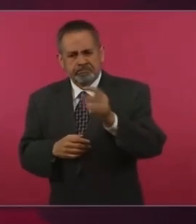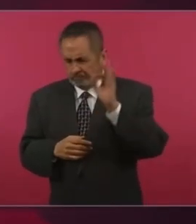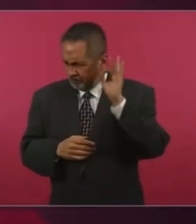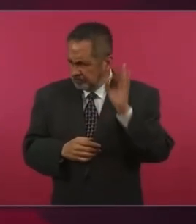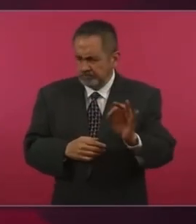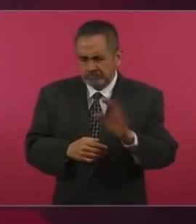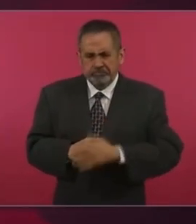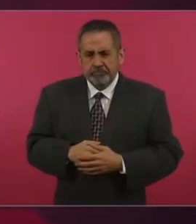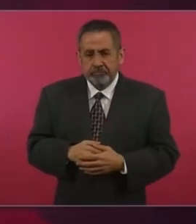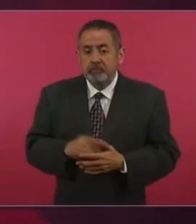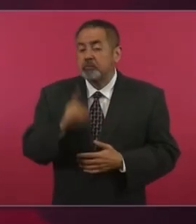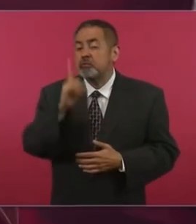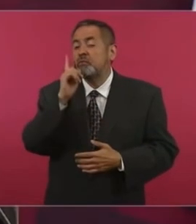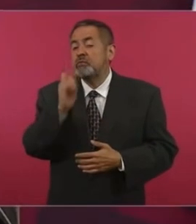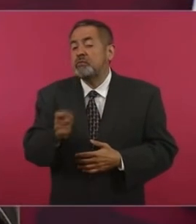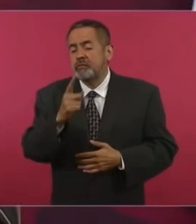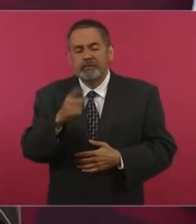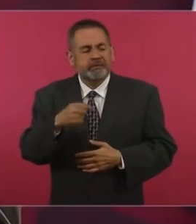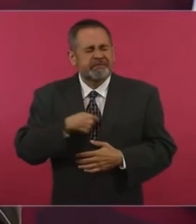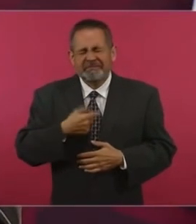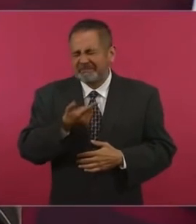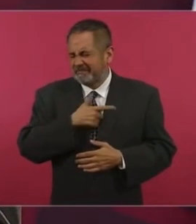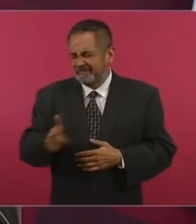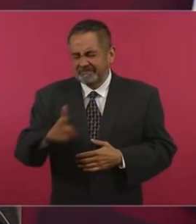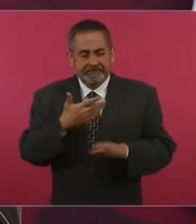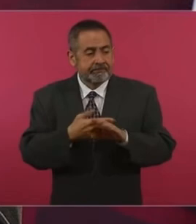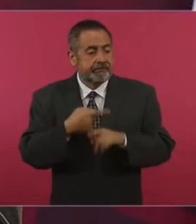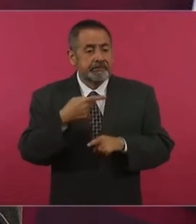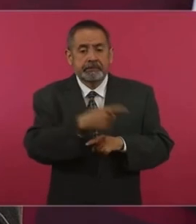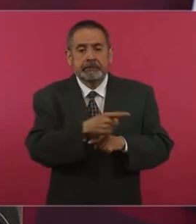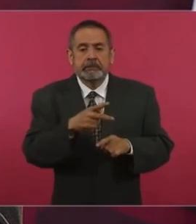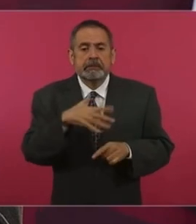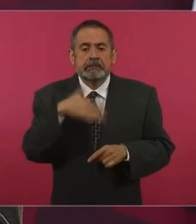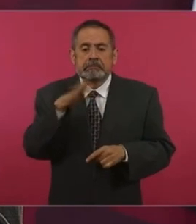Yo estoy en contra de la riqueza mal habida.